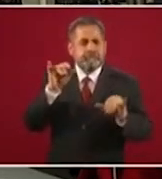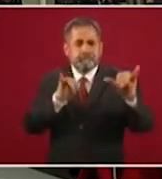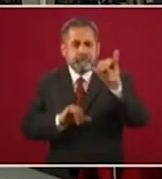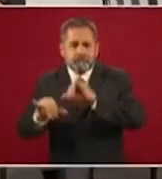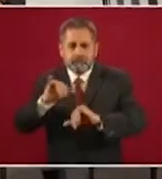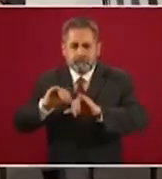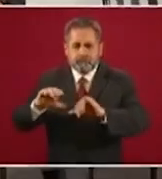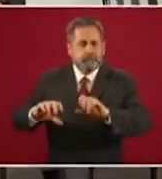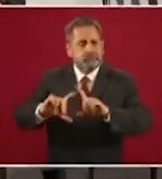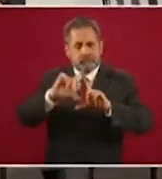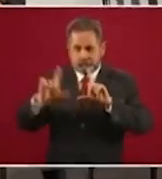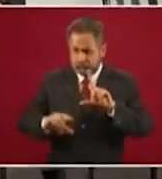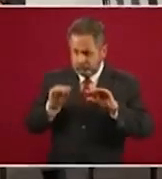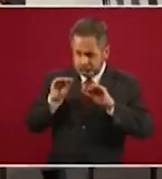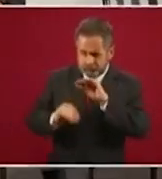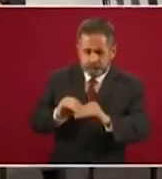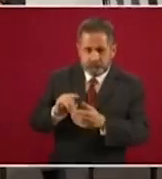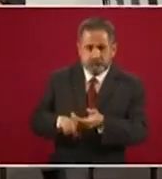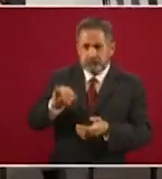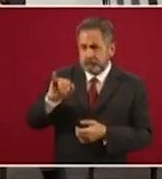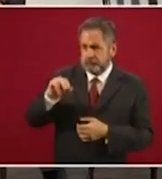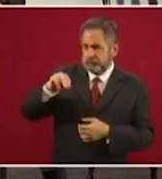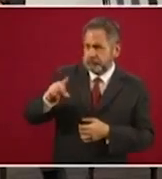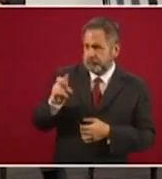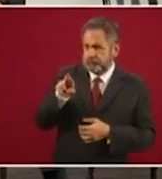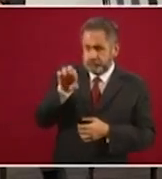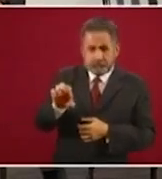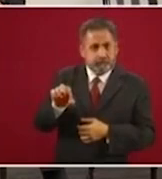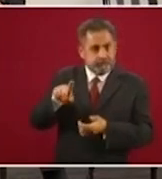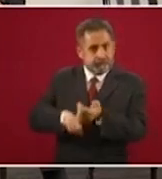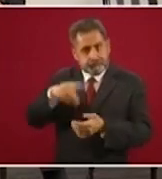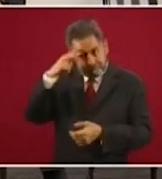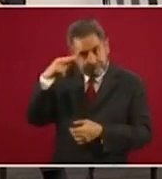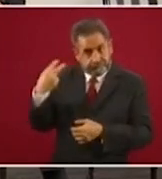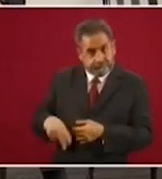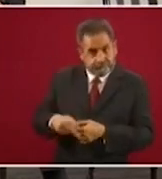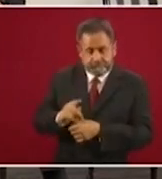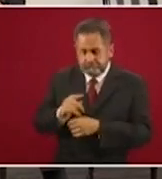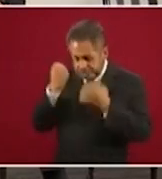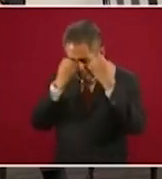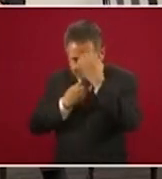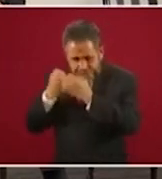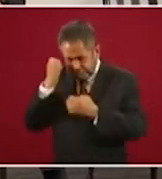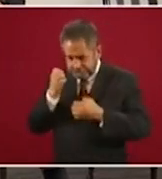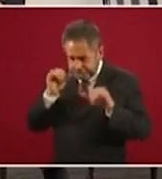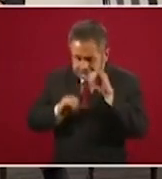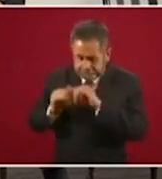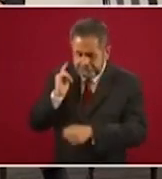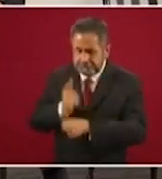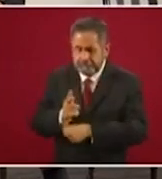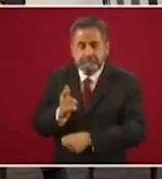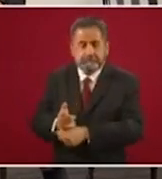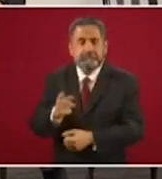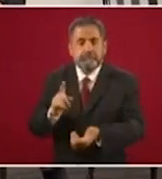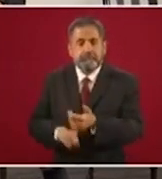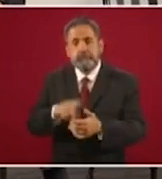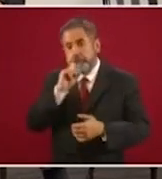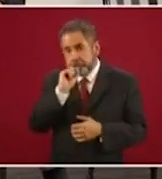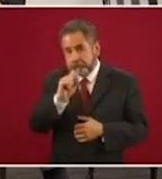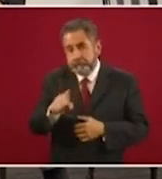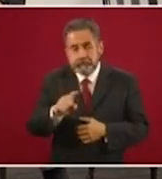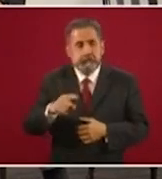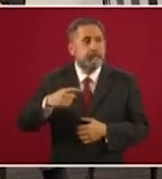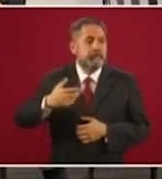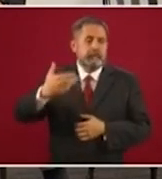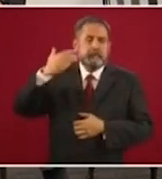nacional de referencia, que es el INDRE, el Instituto de Diagnóstico y Referencia Epidemiológicos, pero de lecciones también que el país ha